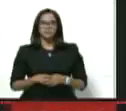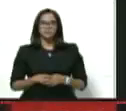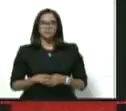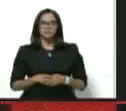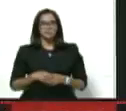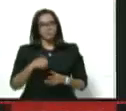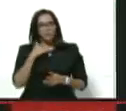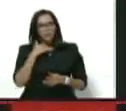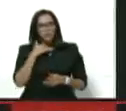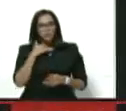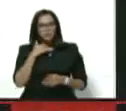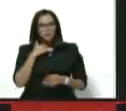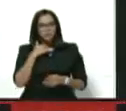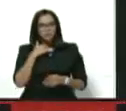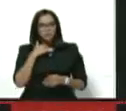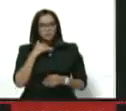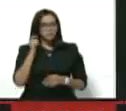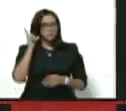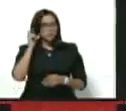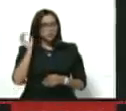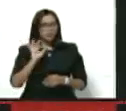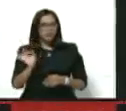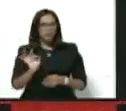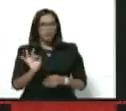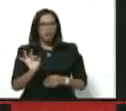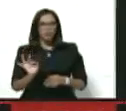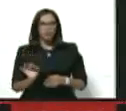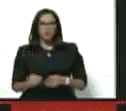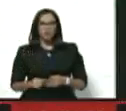¿Aló? ¿Aló, aló?